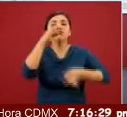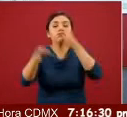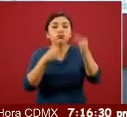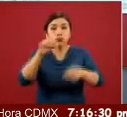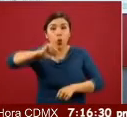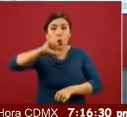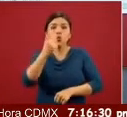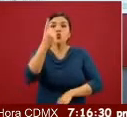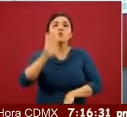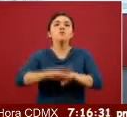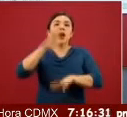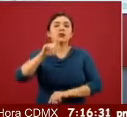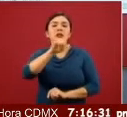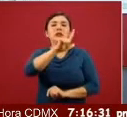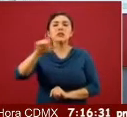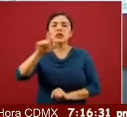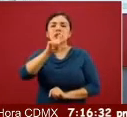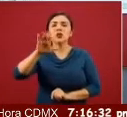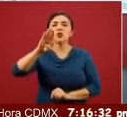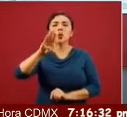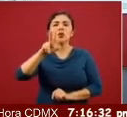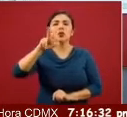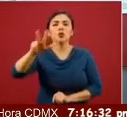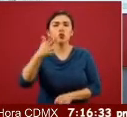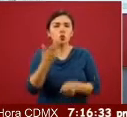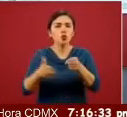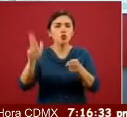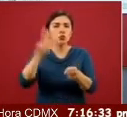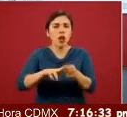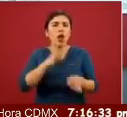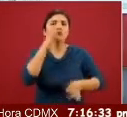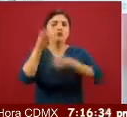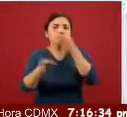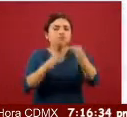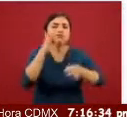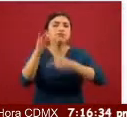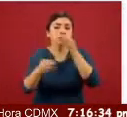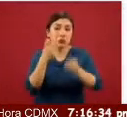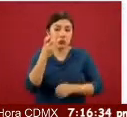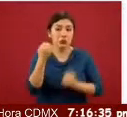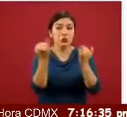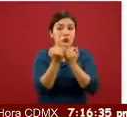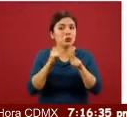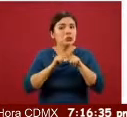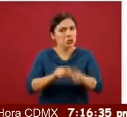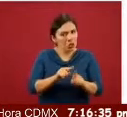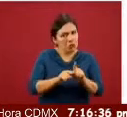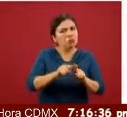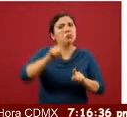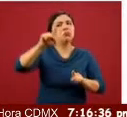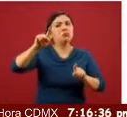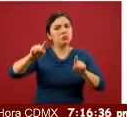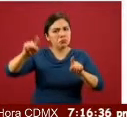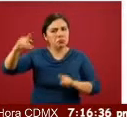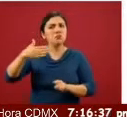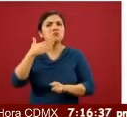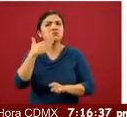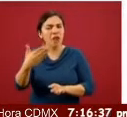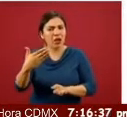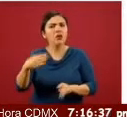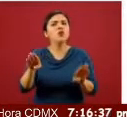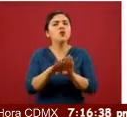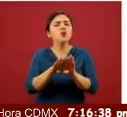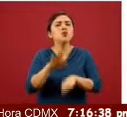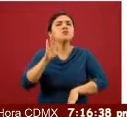hoy, son 798, y esto pues también es una tendencia que se ha mantenido en función del incremento